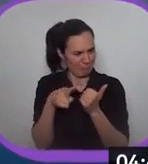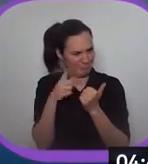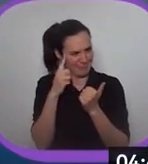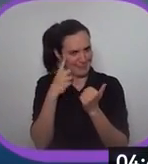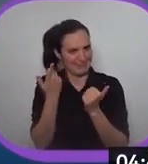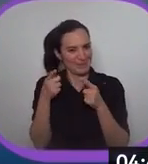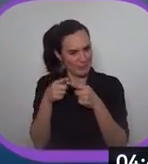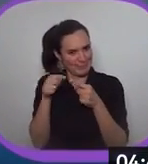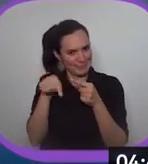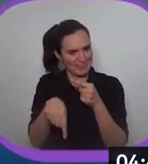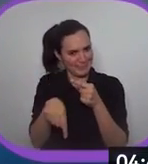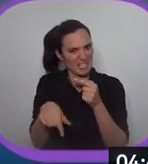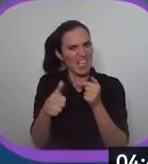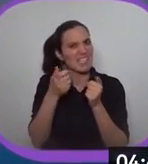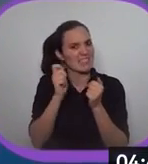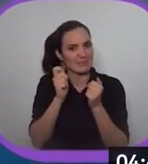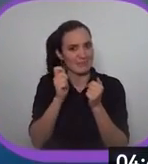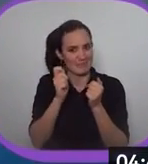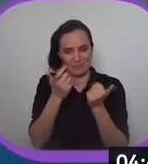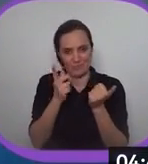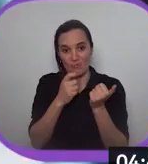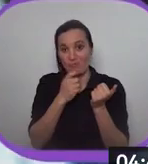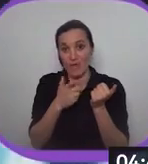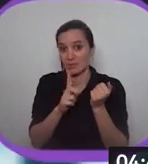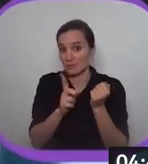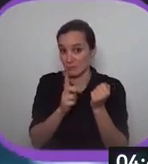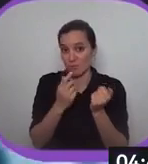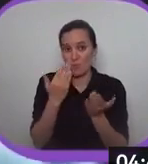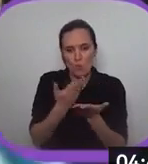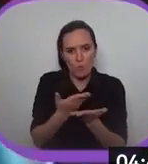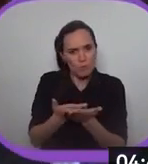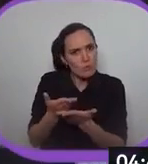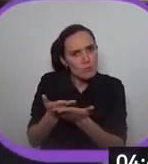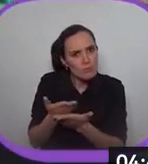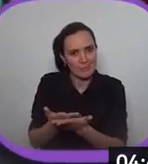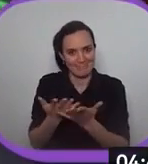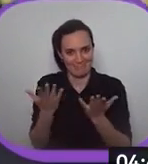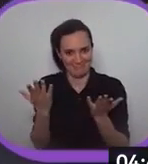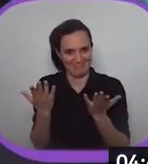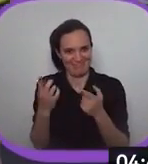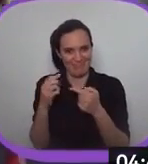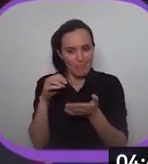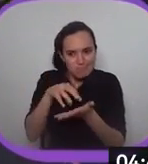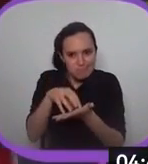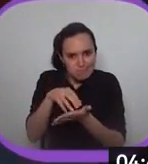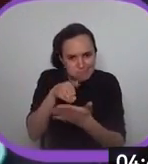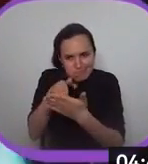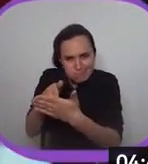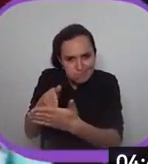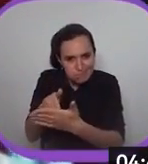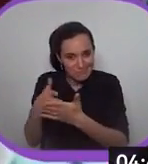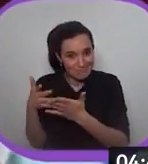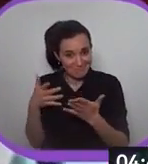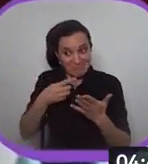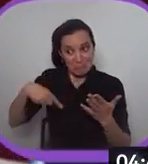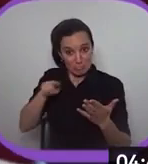invicta. ¿Esperas? En esta misión la derrota no es una opción. Sin importar cuántas pruebas pasen, ni qué tan terribles sean. Y